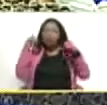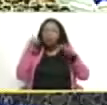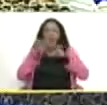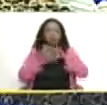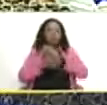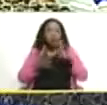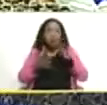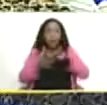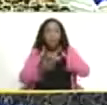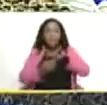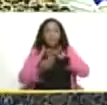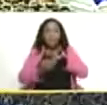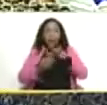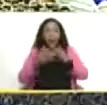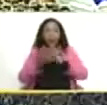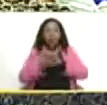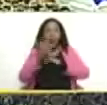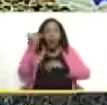la base de una hipótesis,